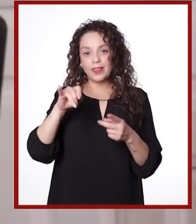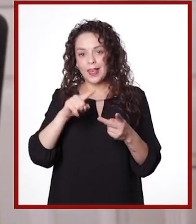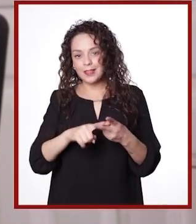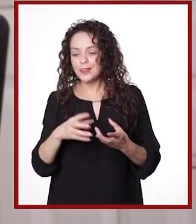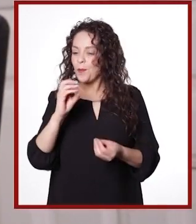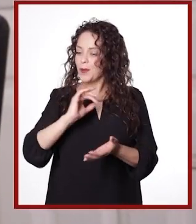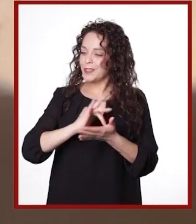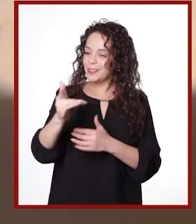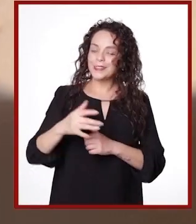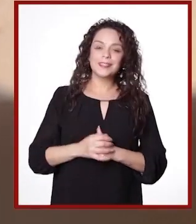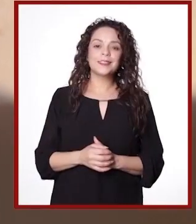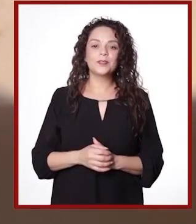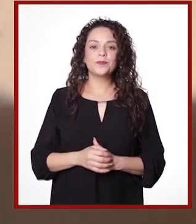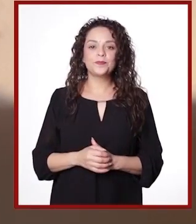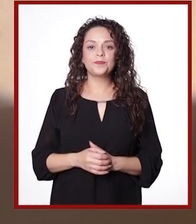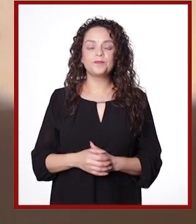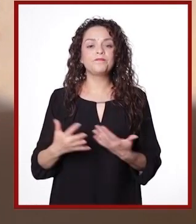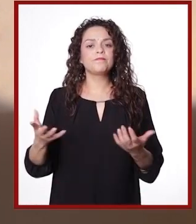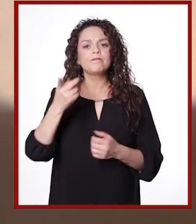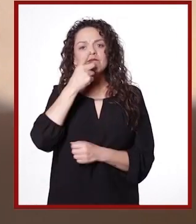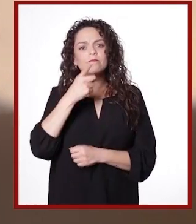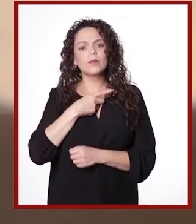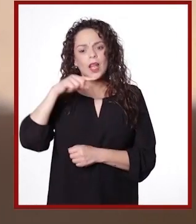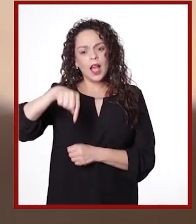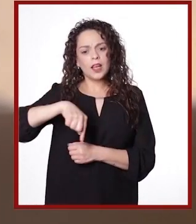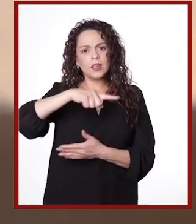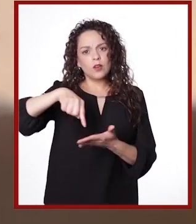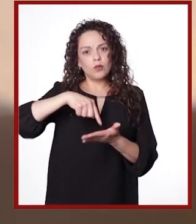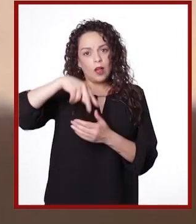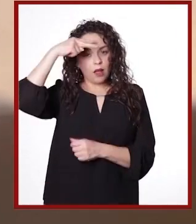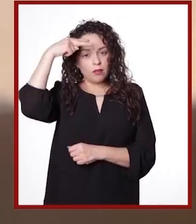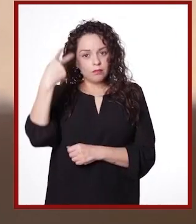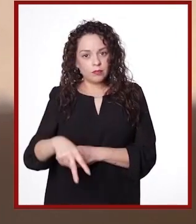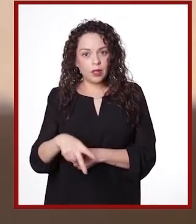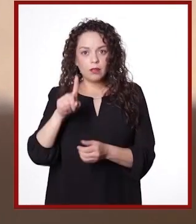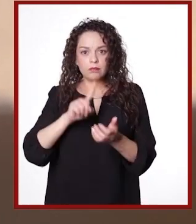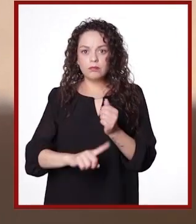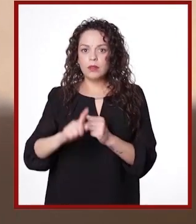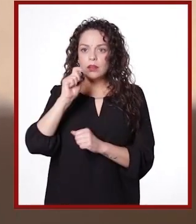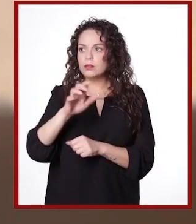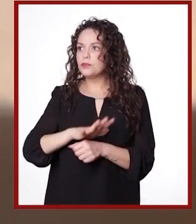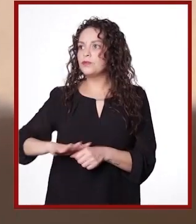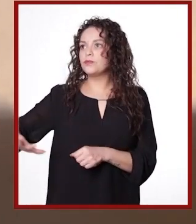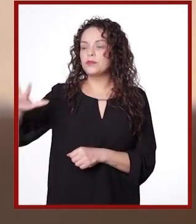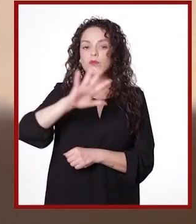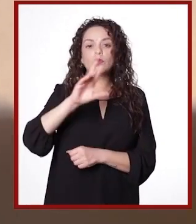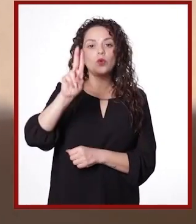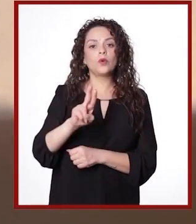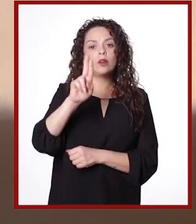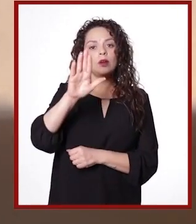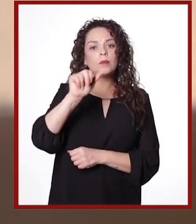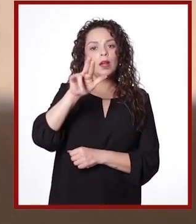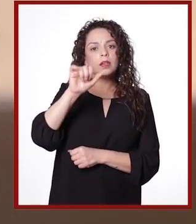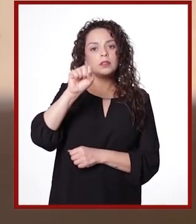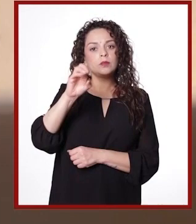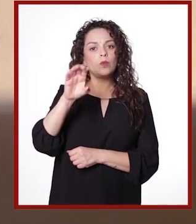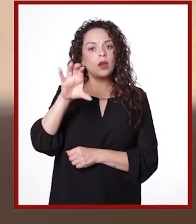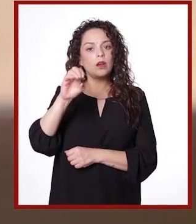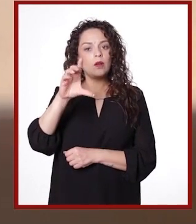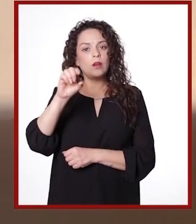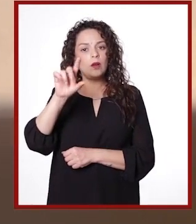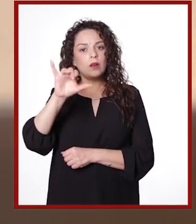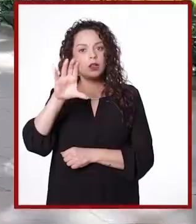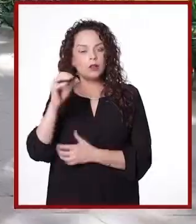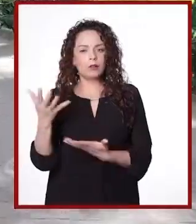Gracias. Fortino, ¿qué lugar tiene México a nivel continental con respecto al urbanismo ecológico? Bueno, en general